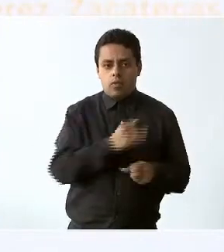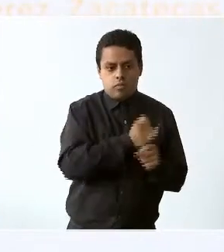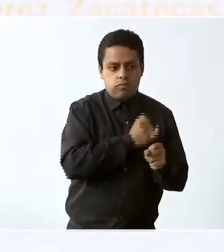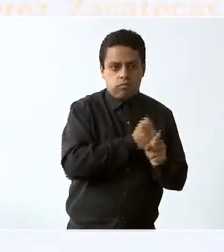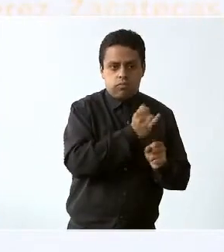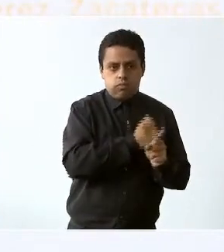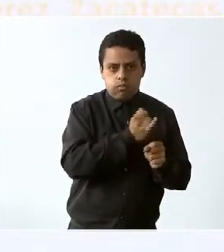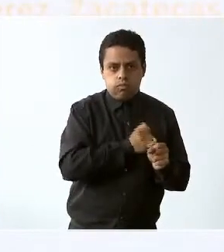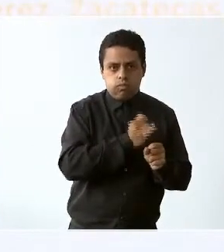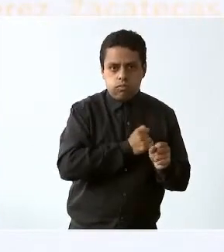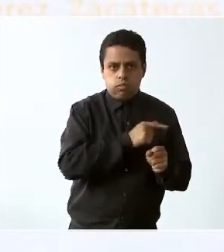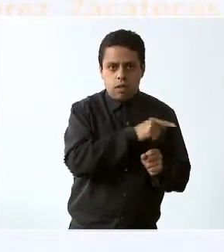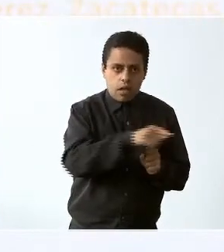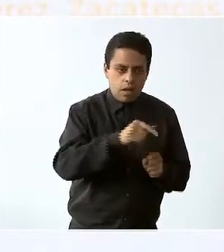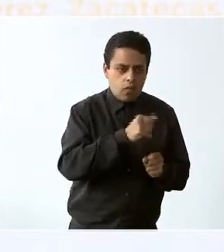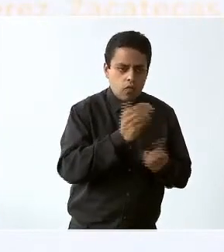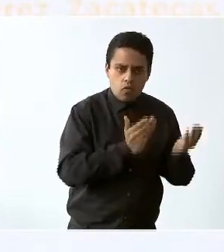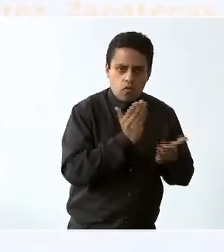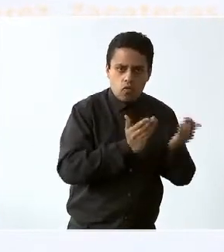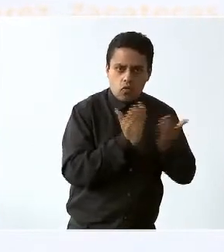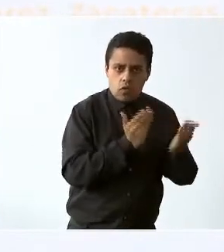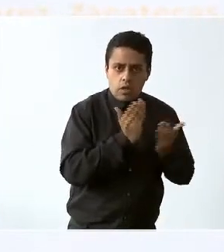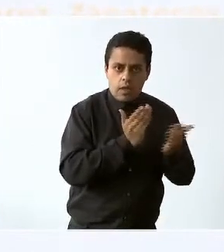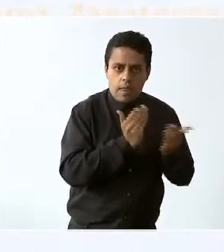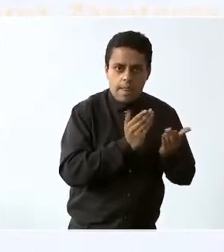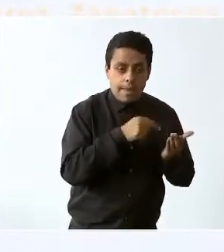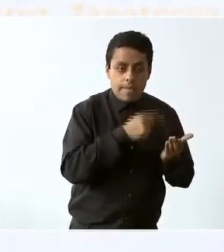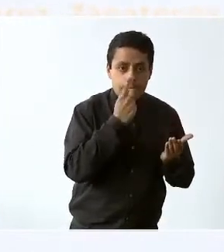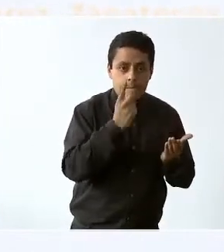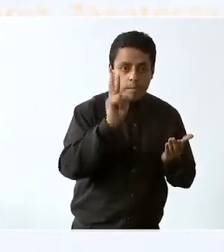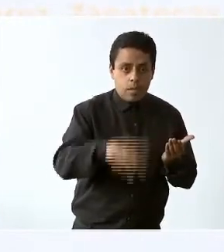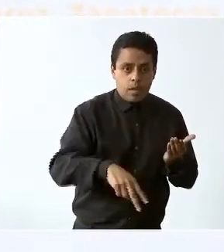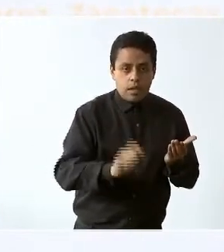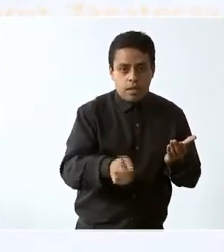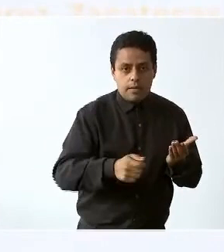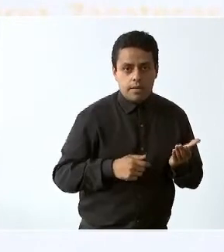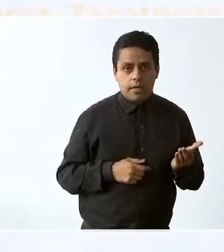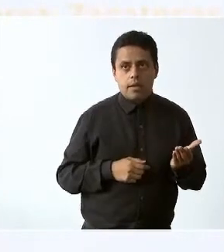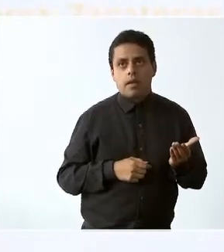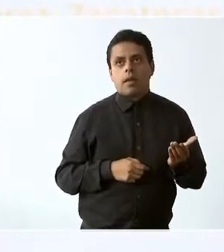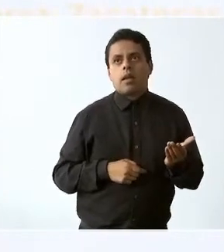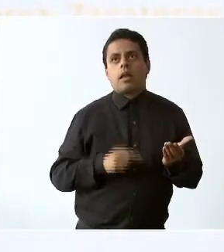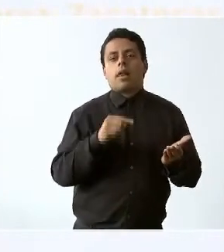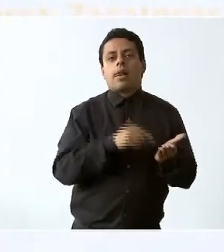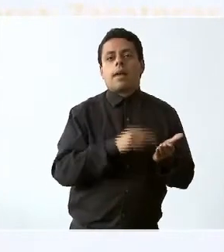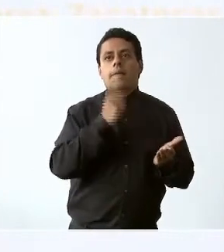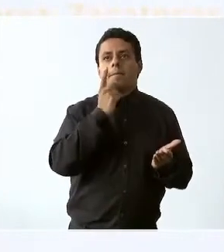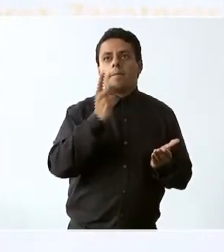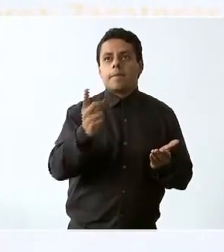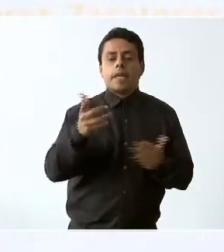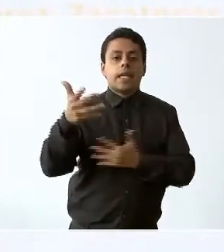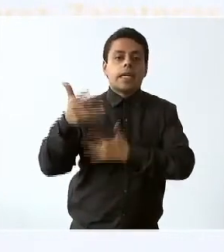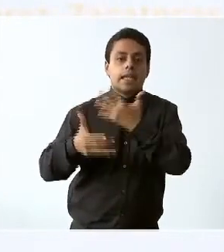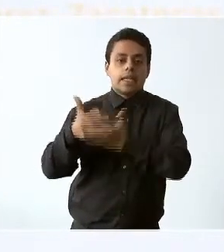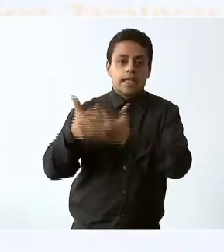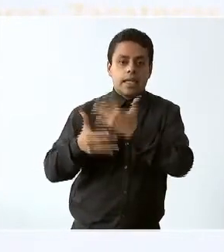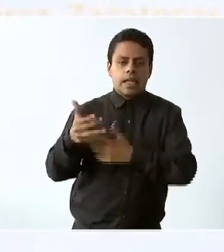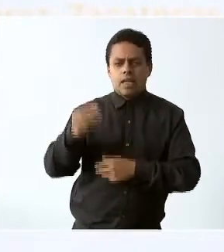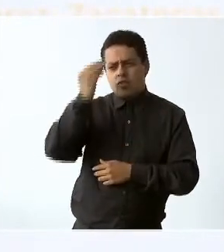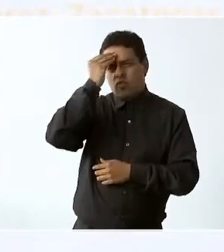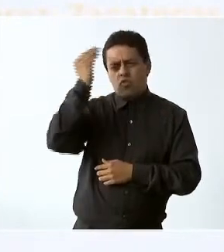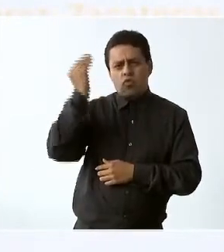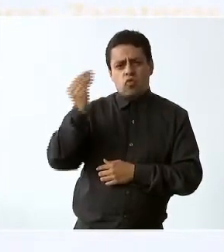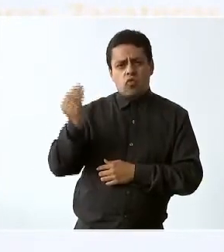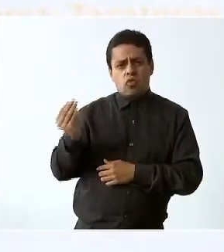con apego a la realidad y a la verdad, le llaman la quincena trágica.